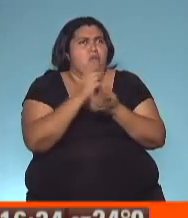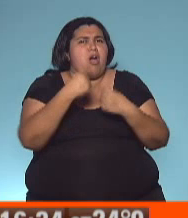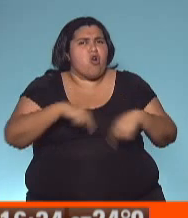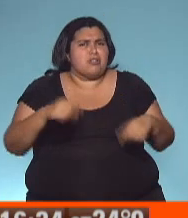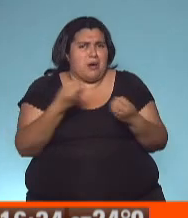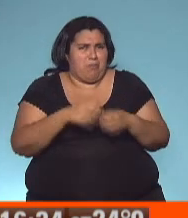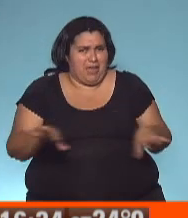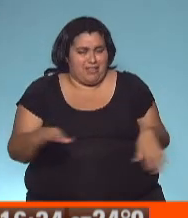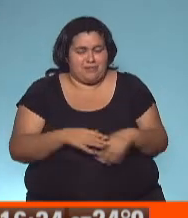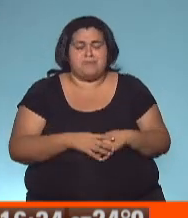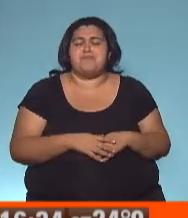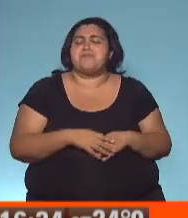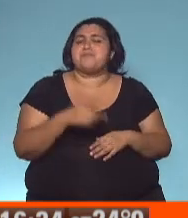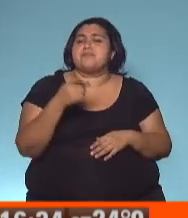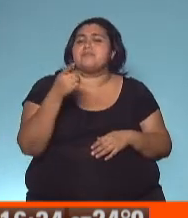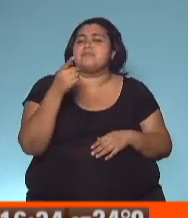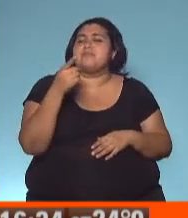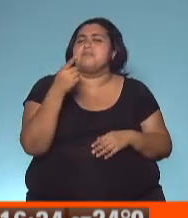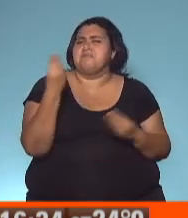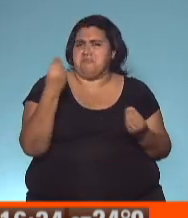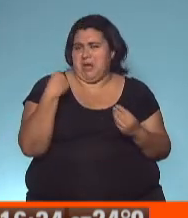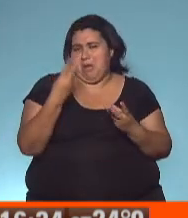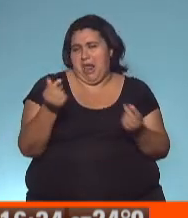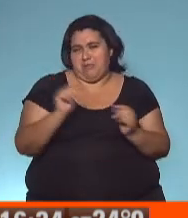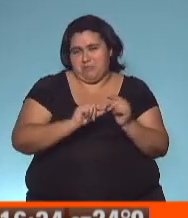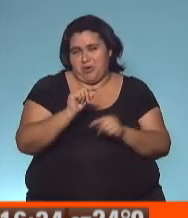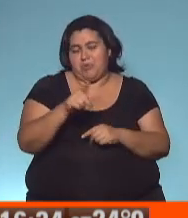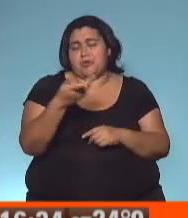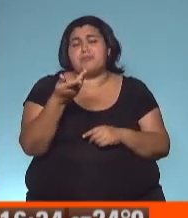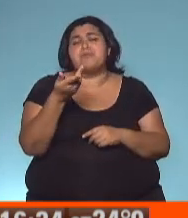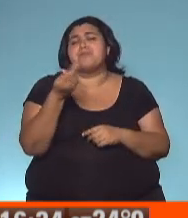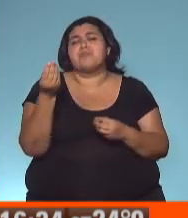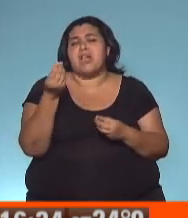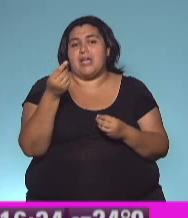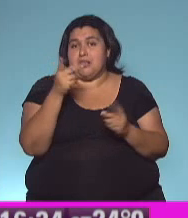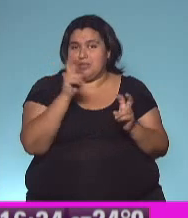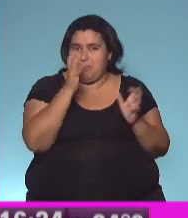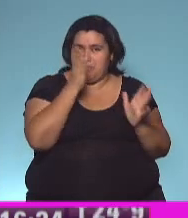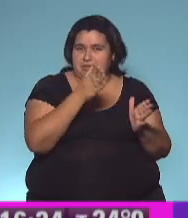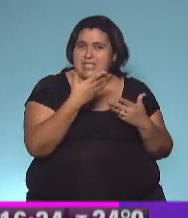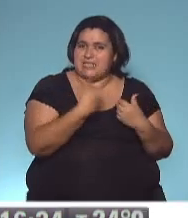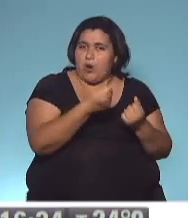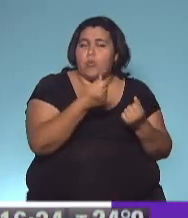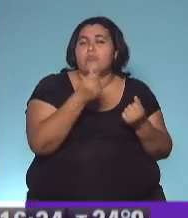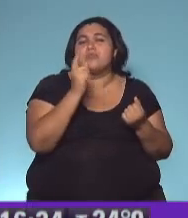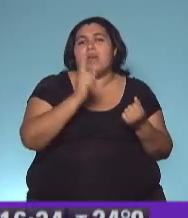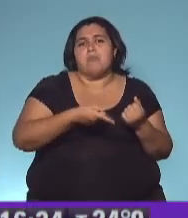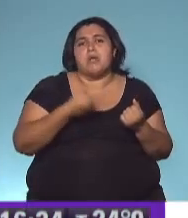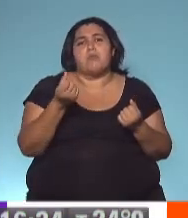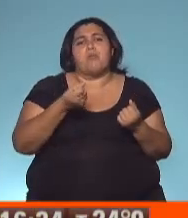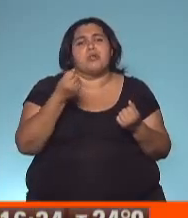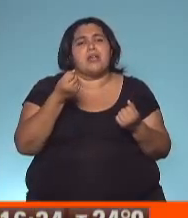Chiqui, para ir cerrando, también digo esto, esta iniciativa directamente con la salud, pero también tengo entendido